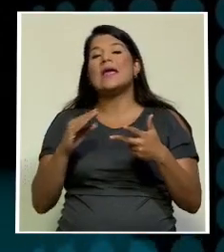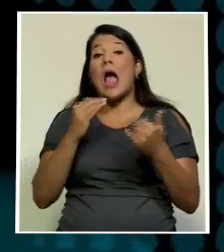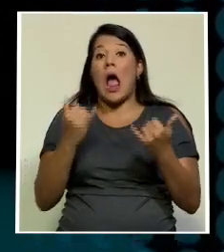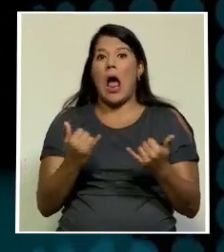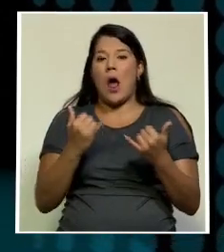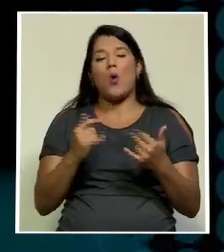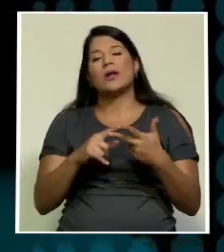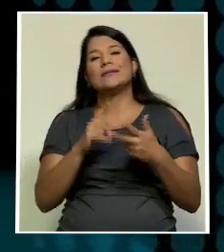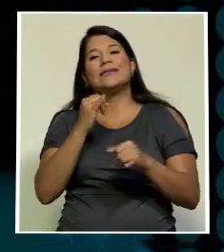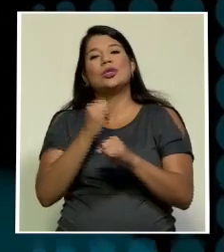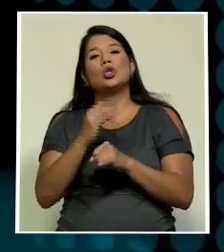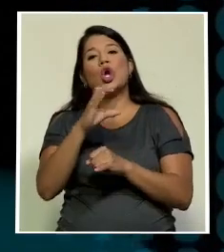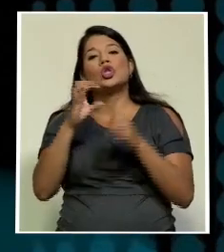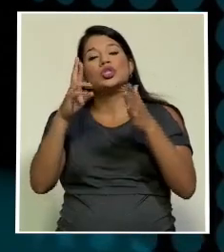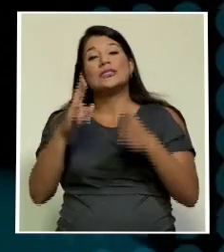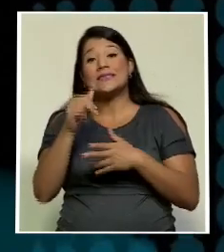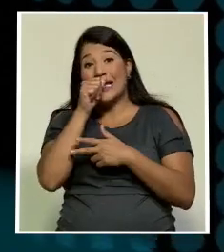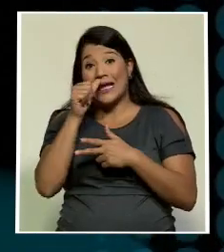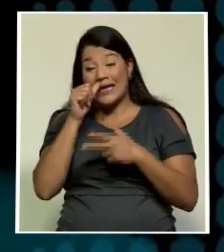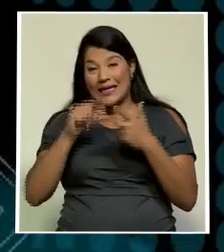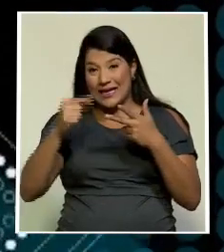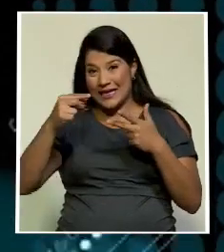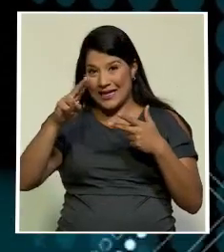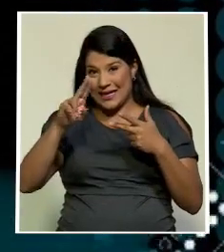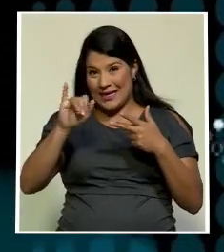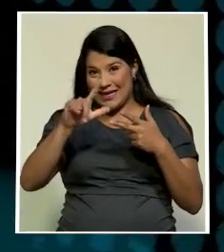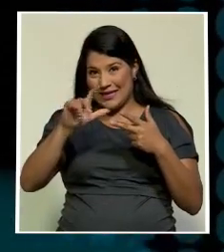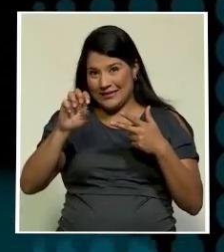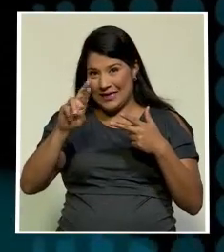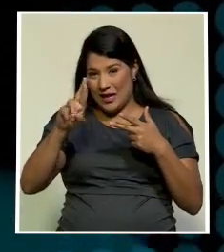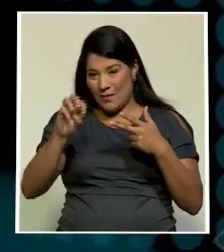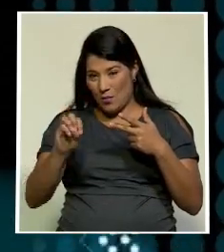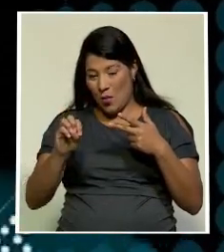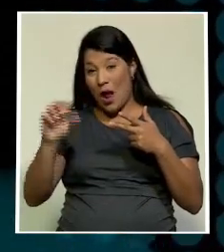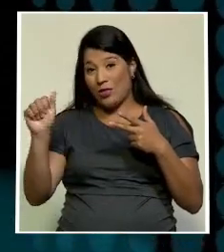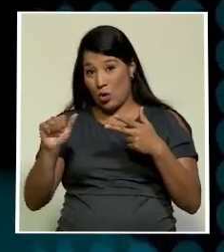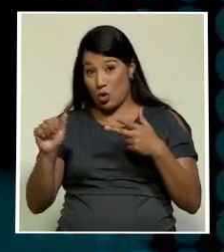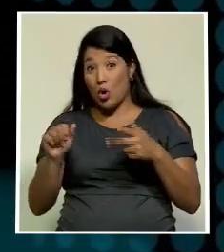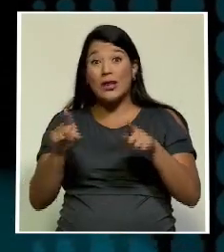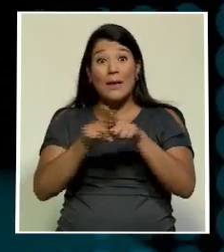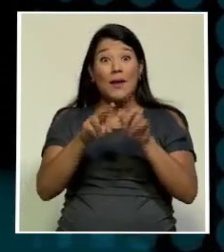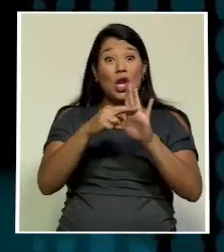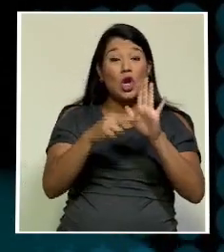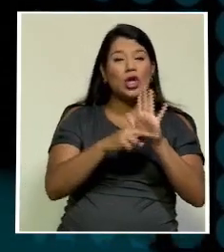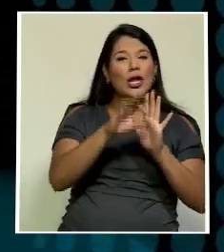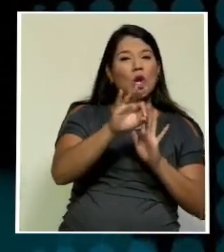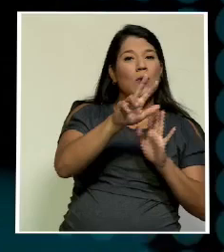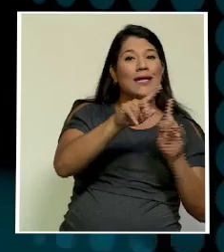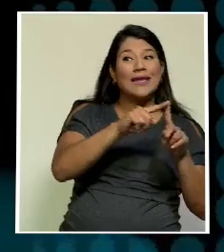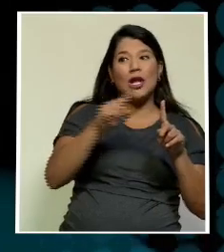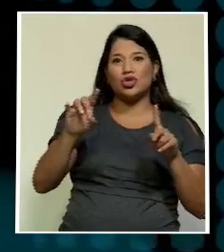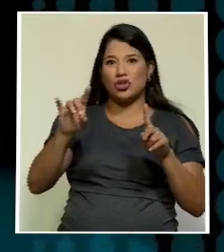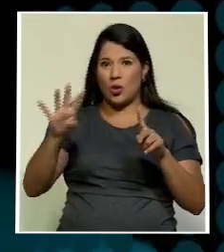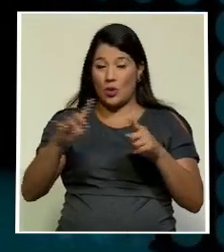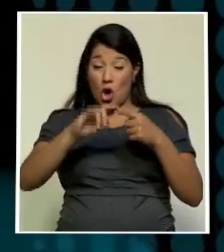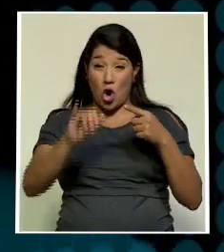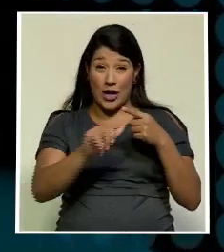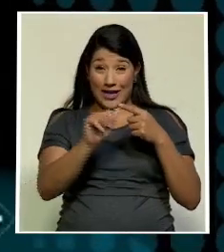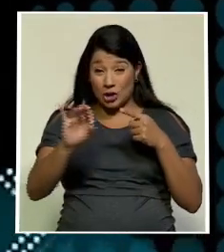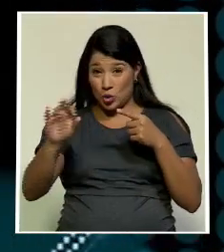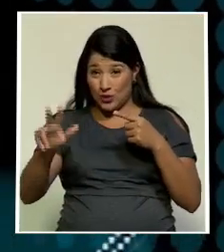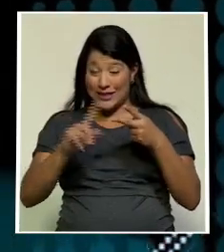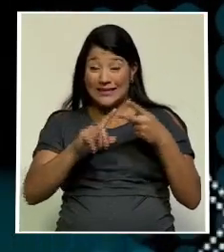Guillermo Antonio Hernández Ramírez. Pero además las notas van de 93 a 84. Jorge Araya Jiménez 93, Simón